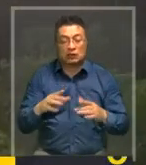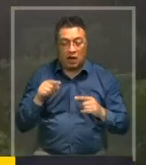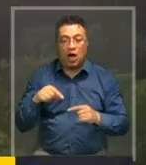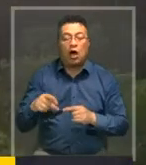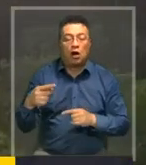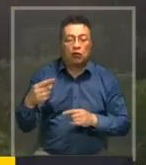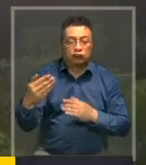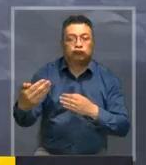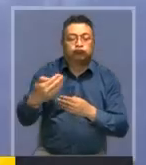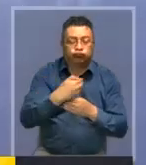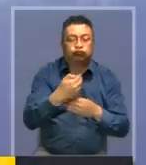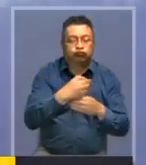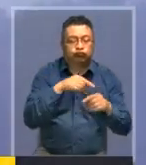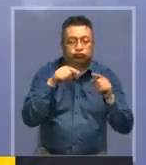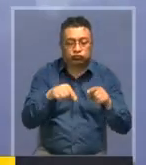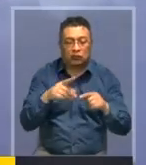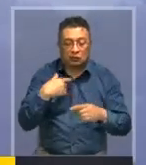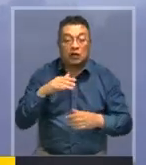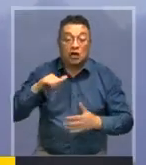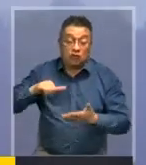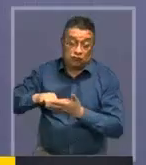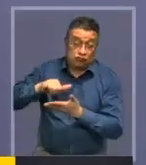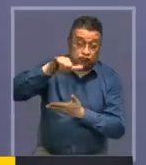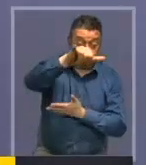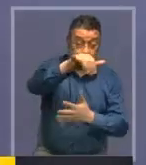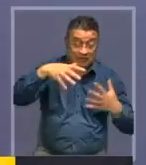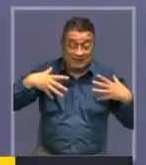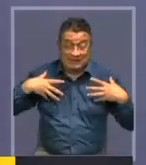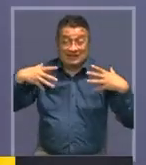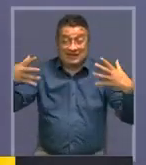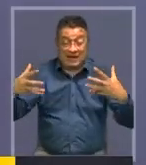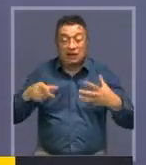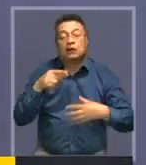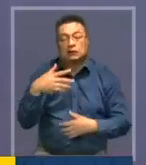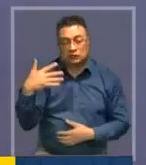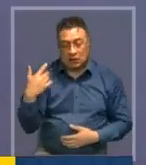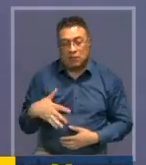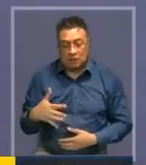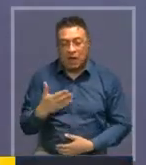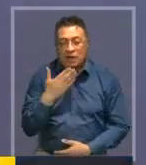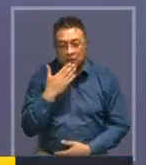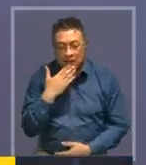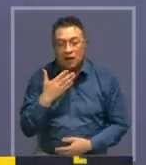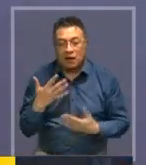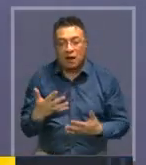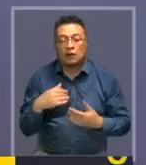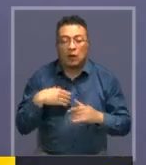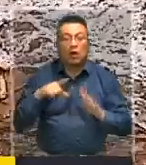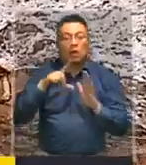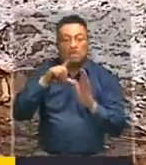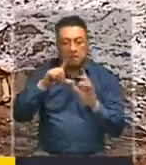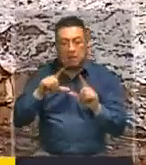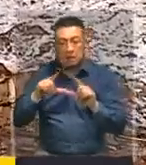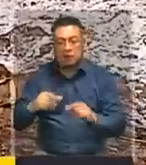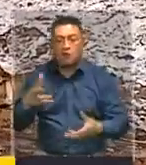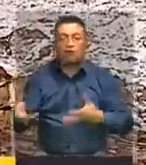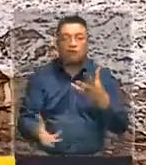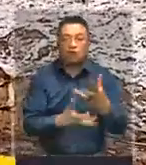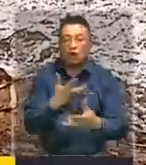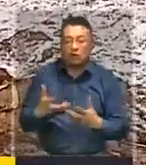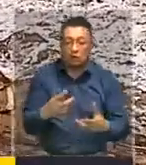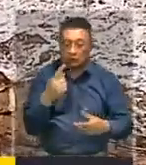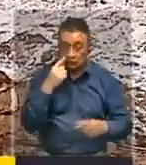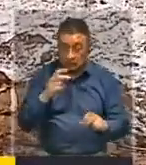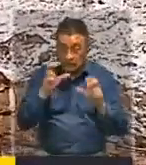y también en compañía del Tentanque, que ha sido un avión fundamental, lo podríamos decir, para poder bajar la intensidad del fuego. Así que nos quedamos atentos